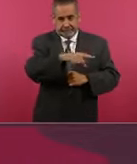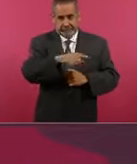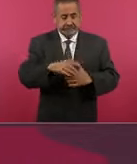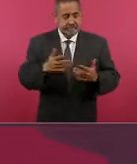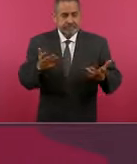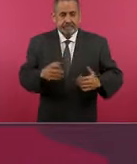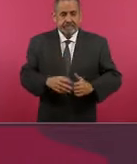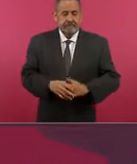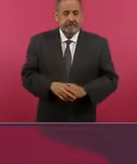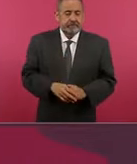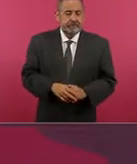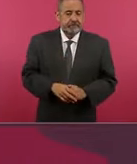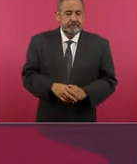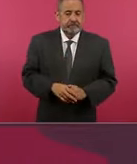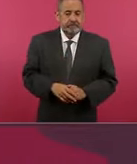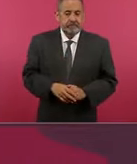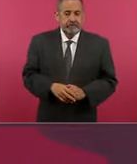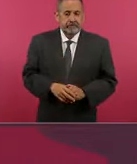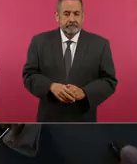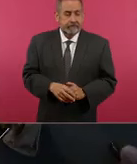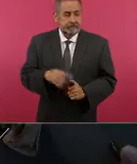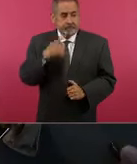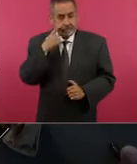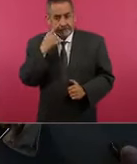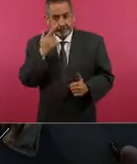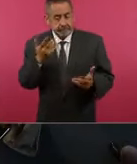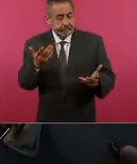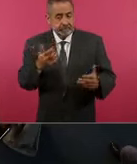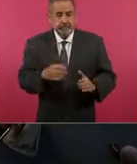digan, a ver,